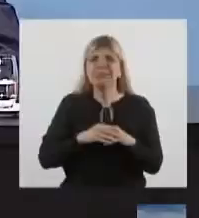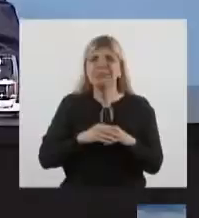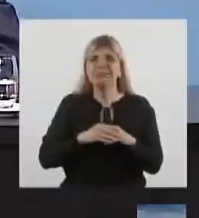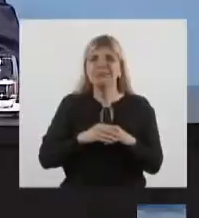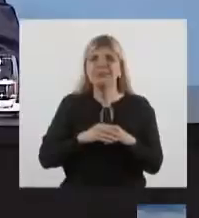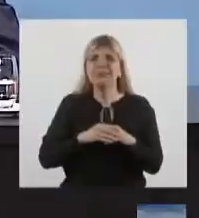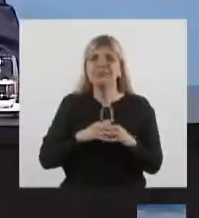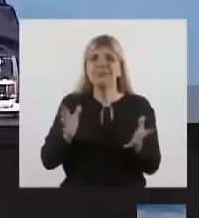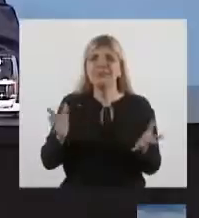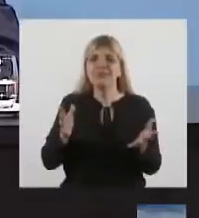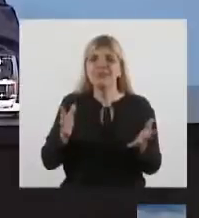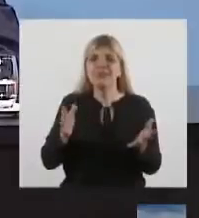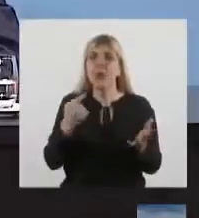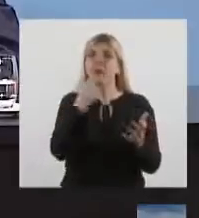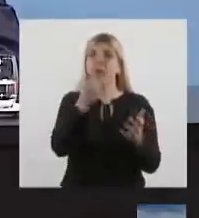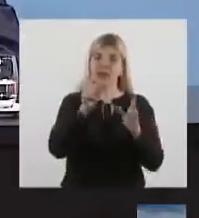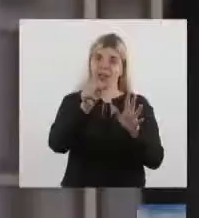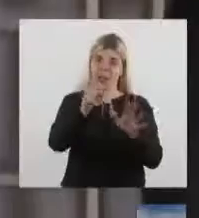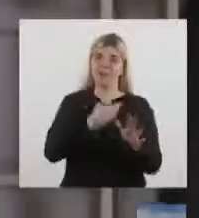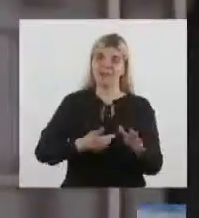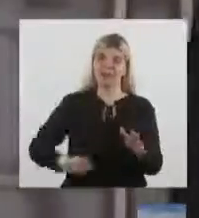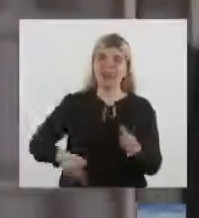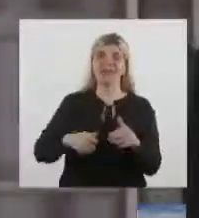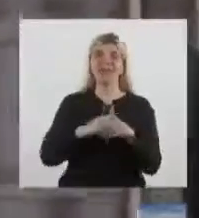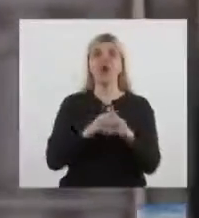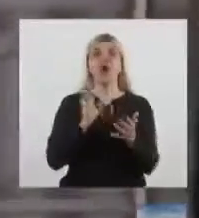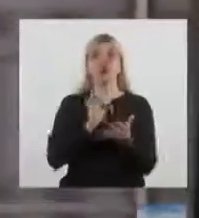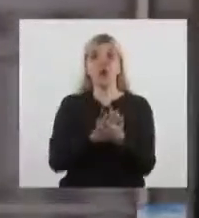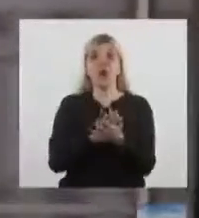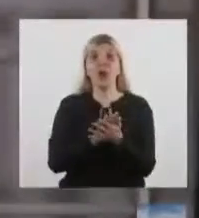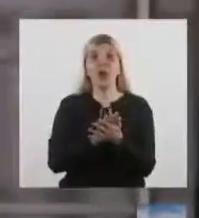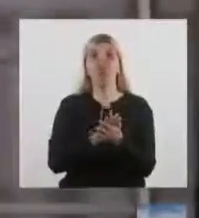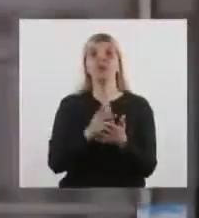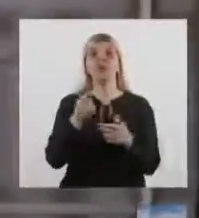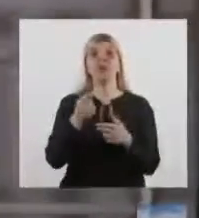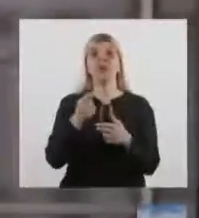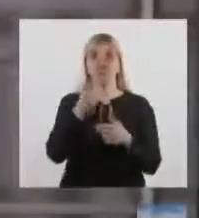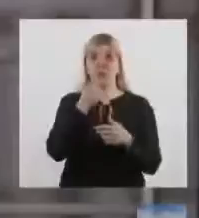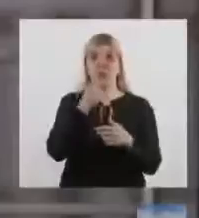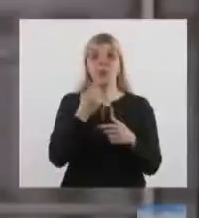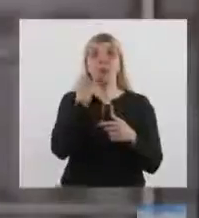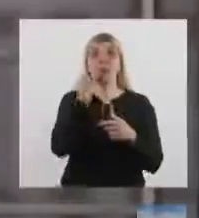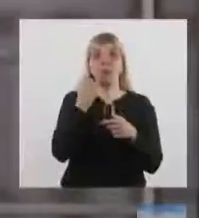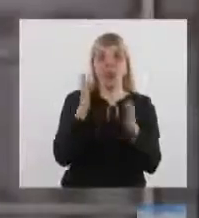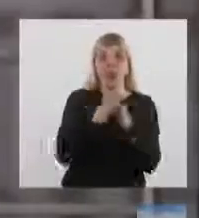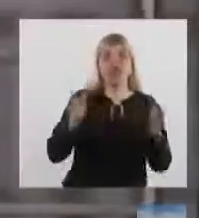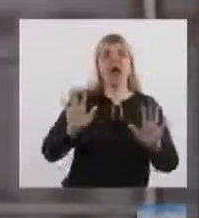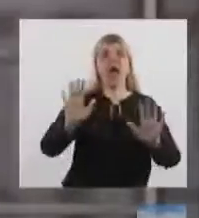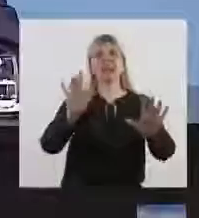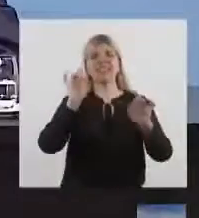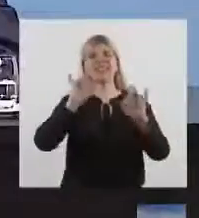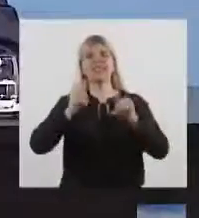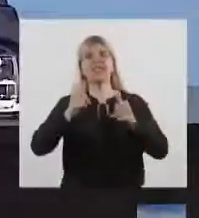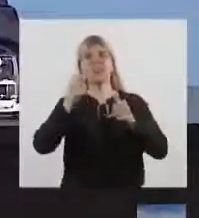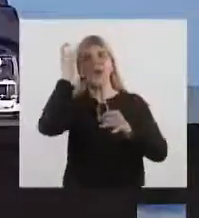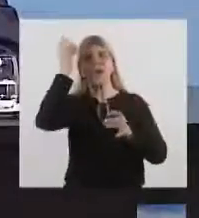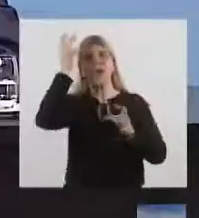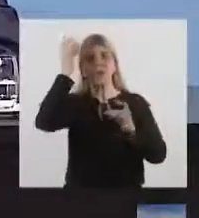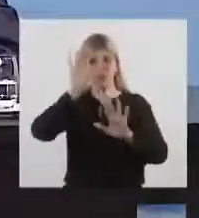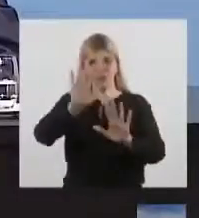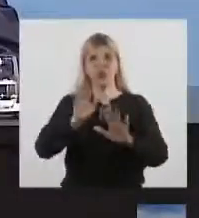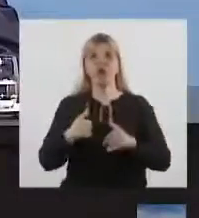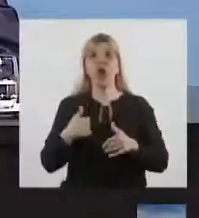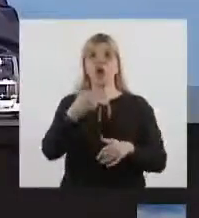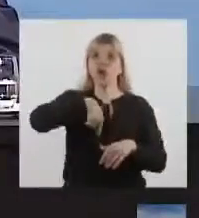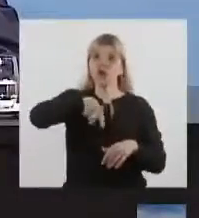le había preguntado presidente con respecto a una vez terminada la primera nosotros en